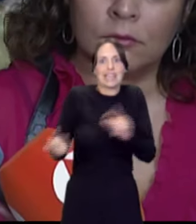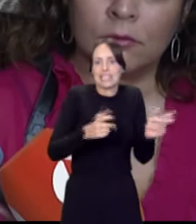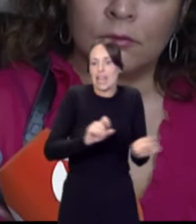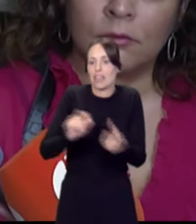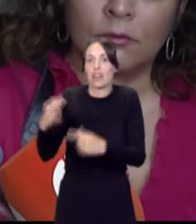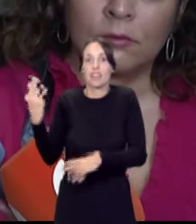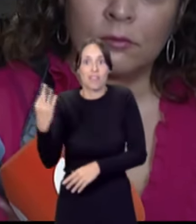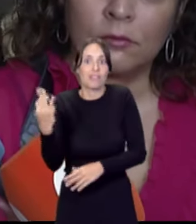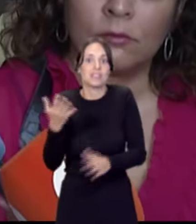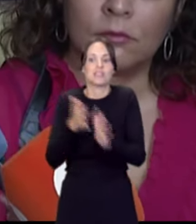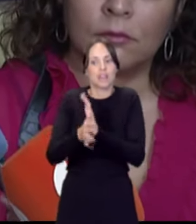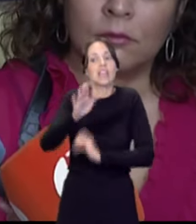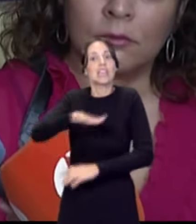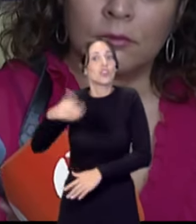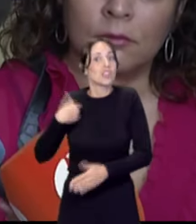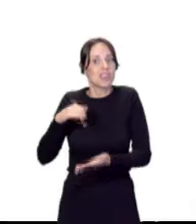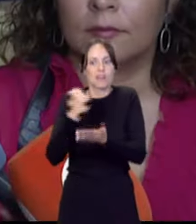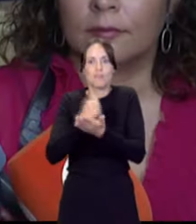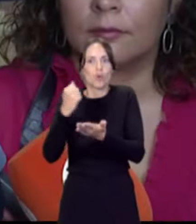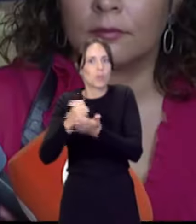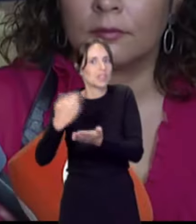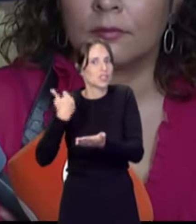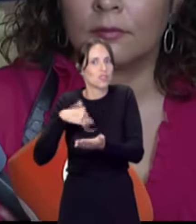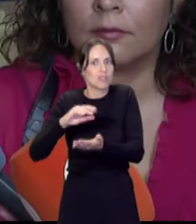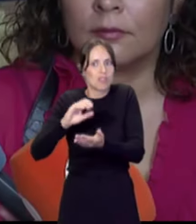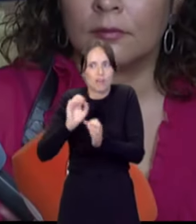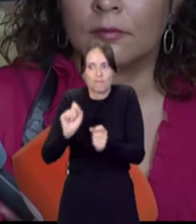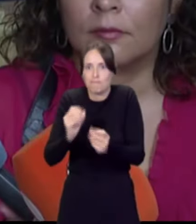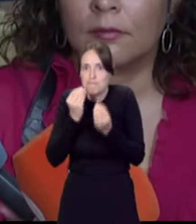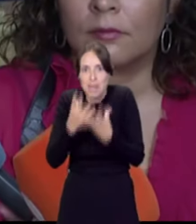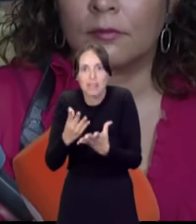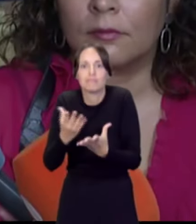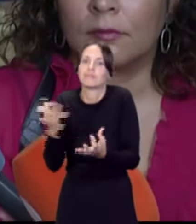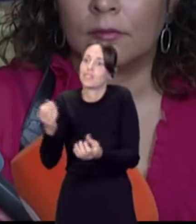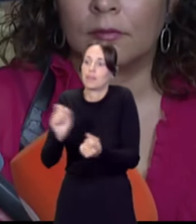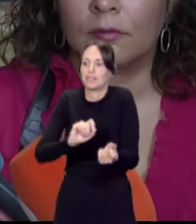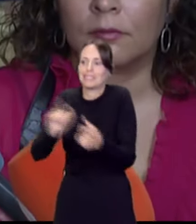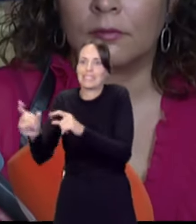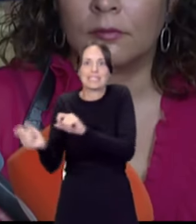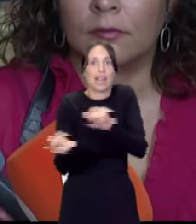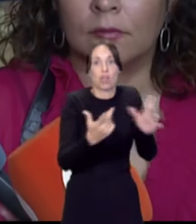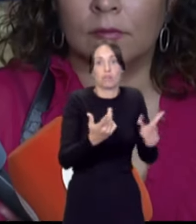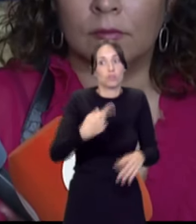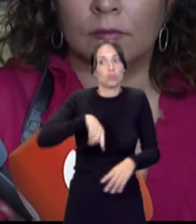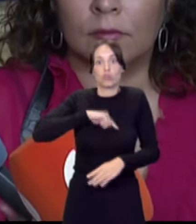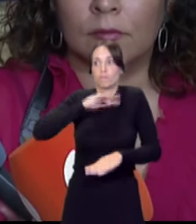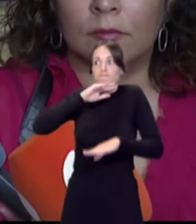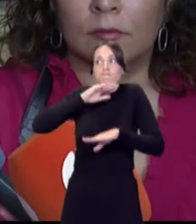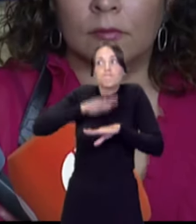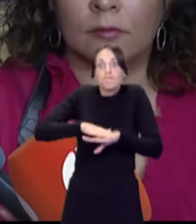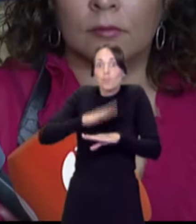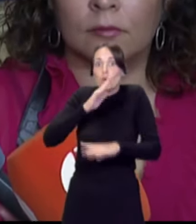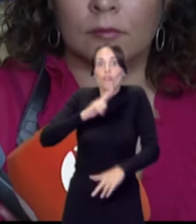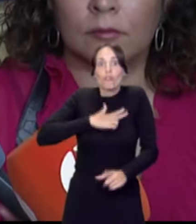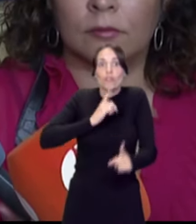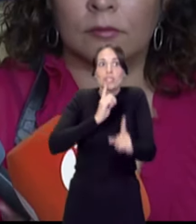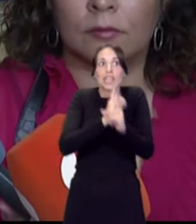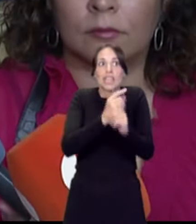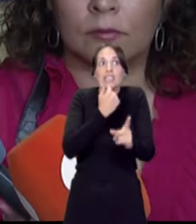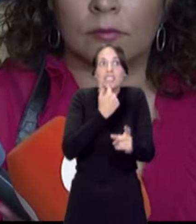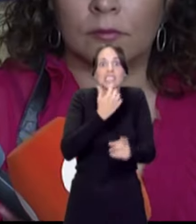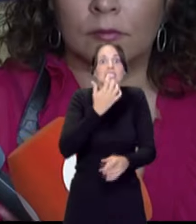su documentación, tengan todo en regla. Nosotros lo que tenemos que seguir es los dictámenes que nos ha comentado Fiscalía, que es en